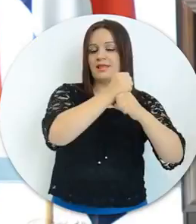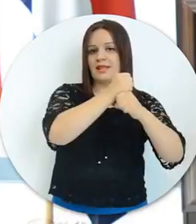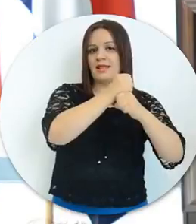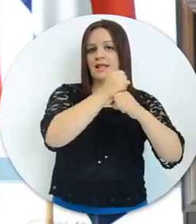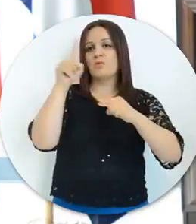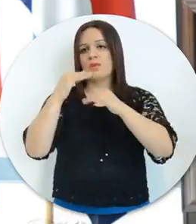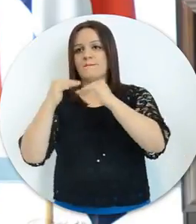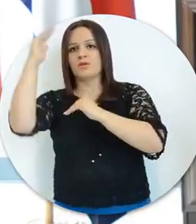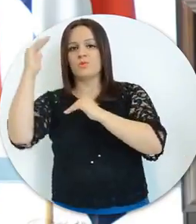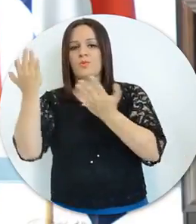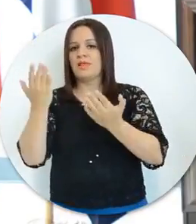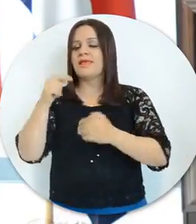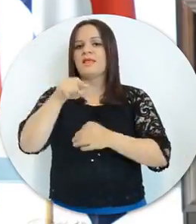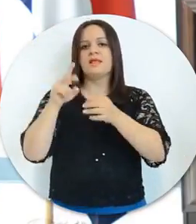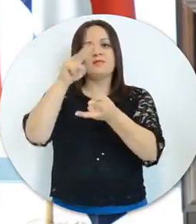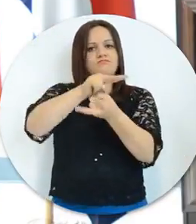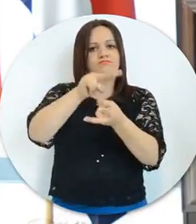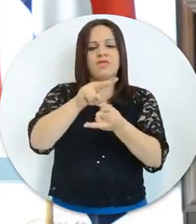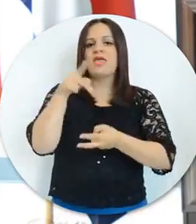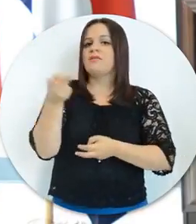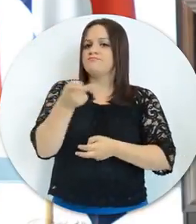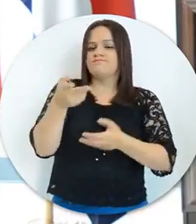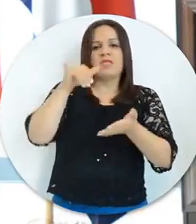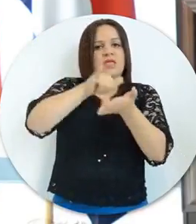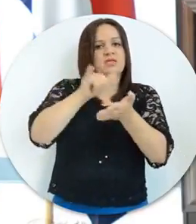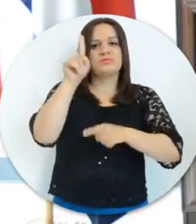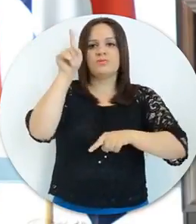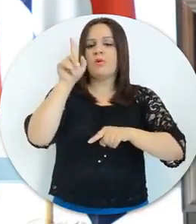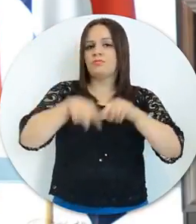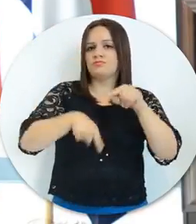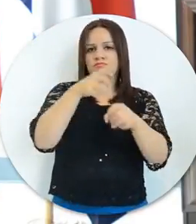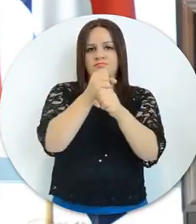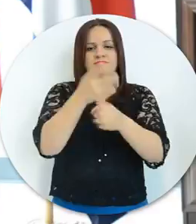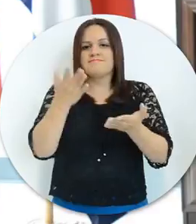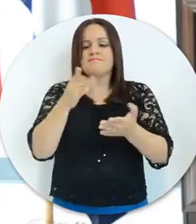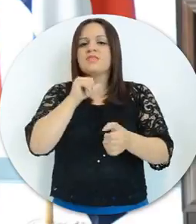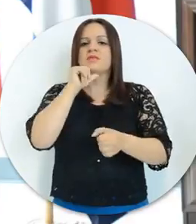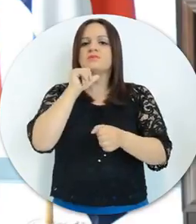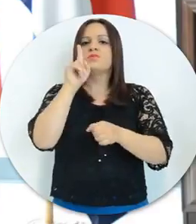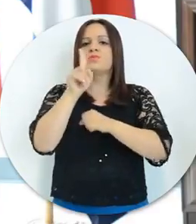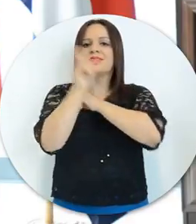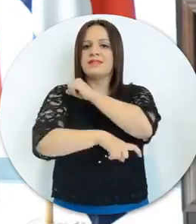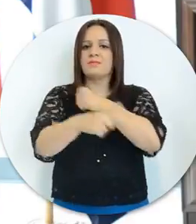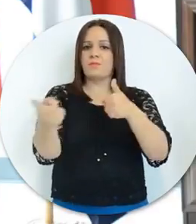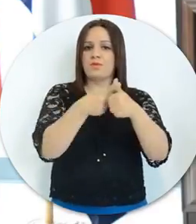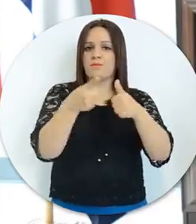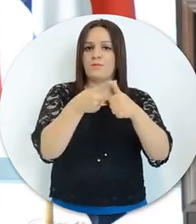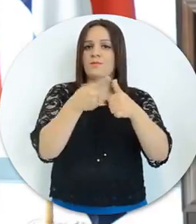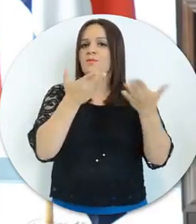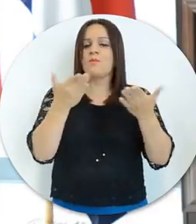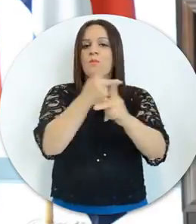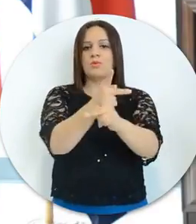teniendo relaciones sexuales, es un delito. Ojo lo que estamos intentando hacer y es, uno, protegiendo a las